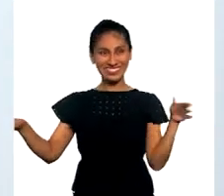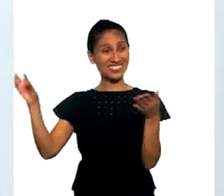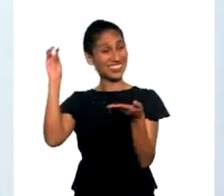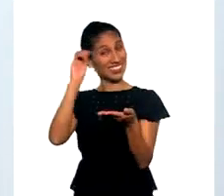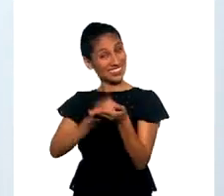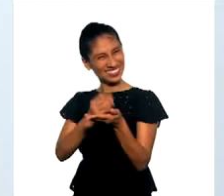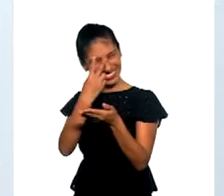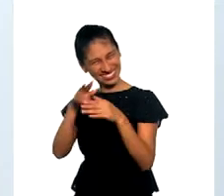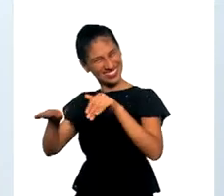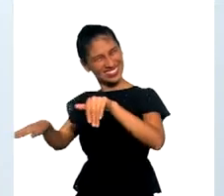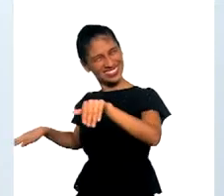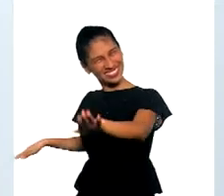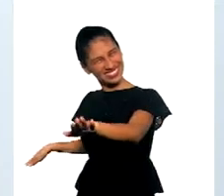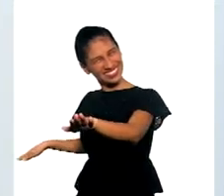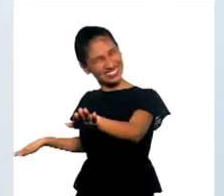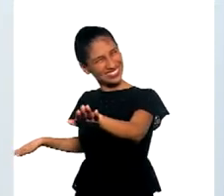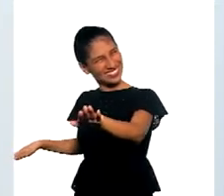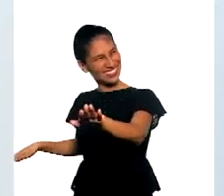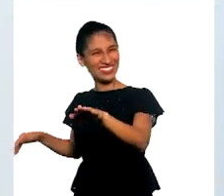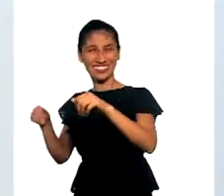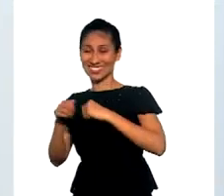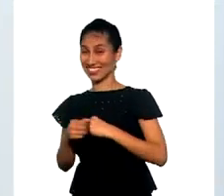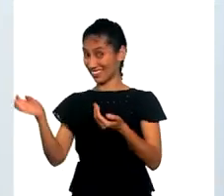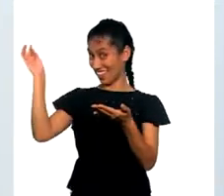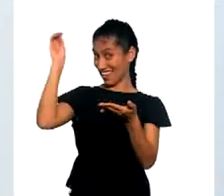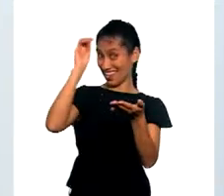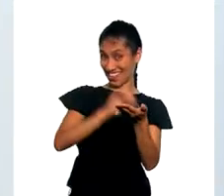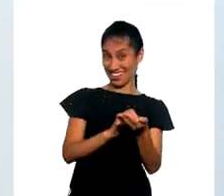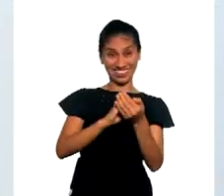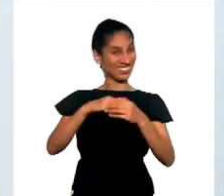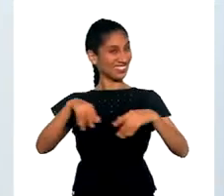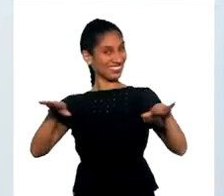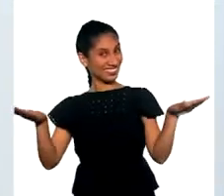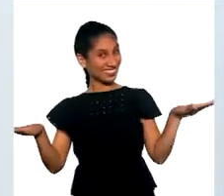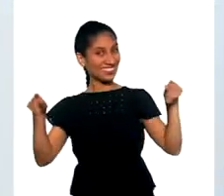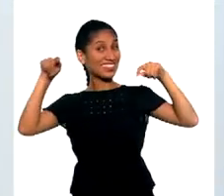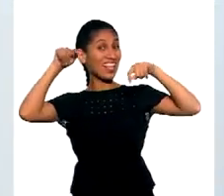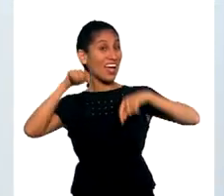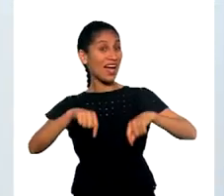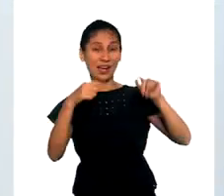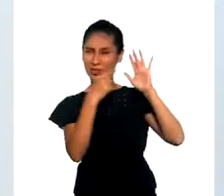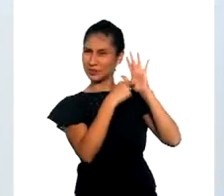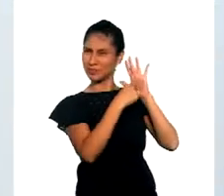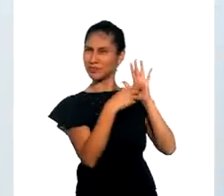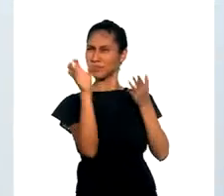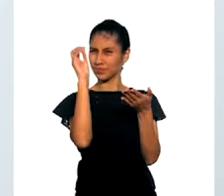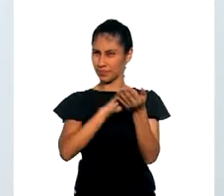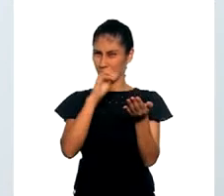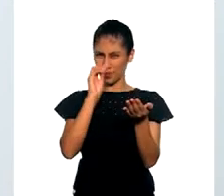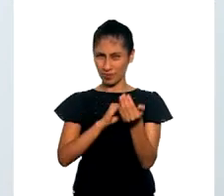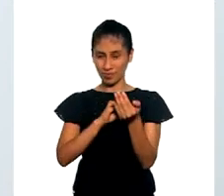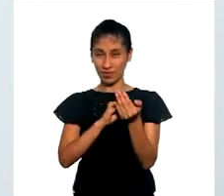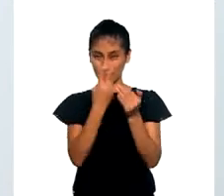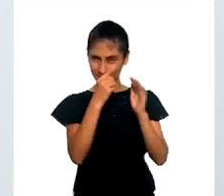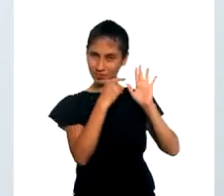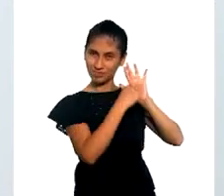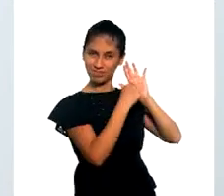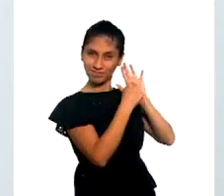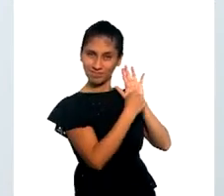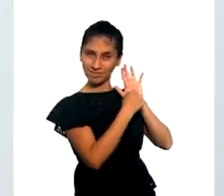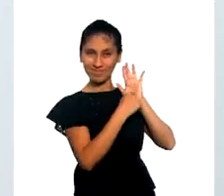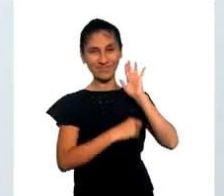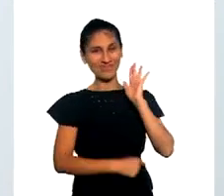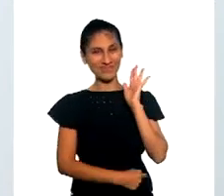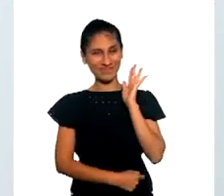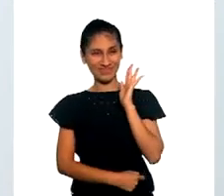descansa por un rato regresa ahora para el otro lado una vez más descansamos